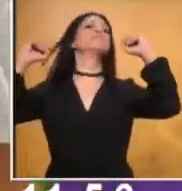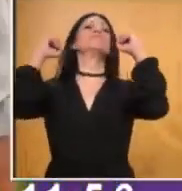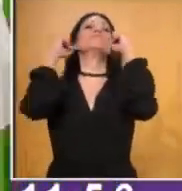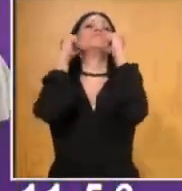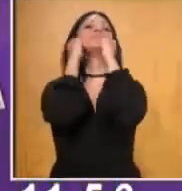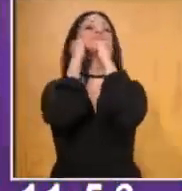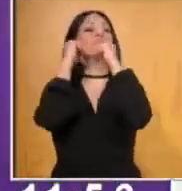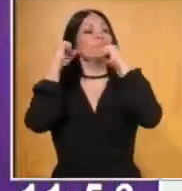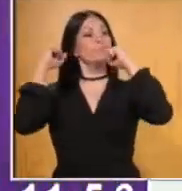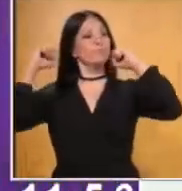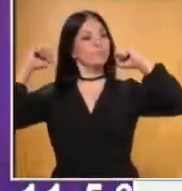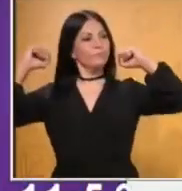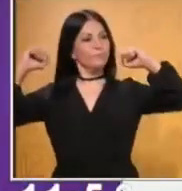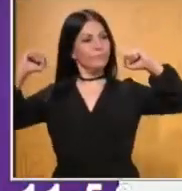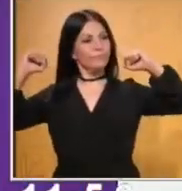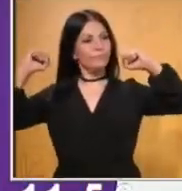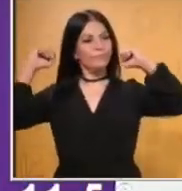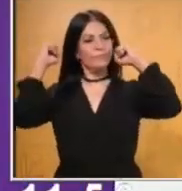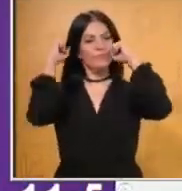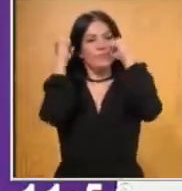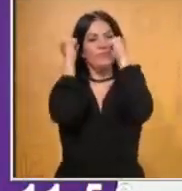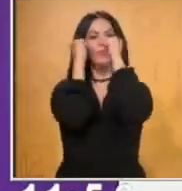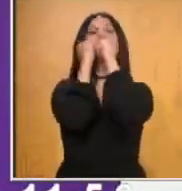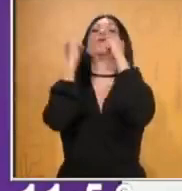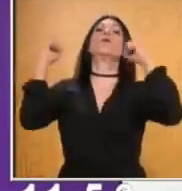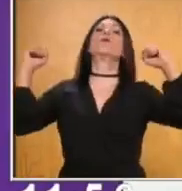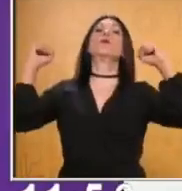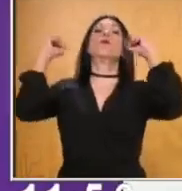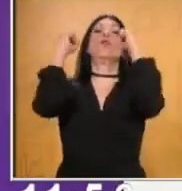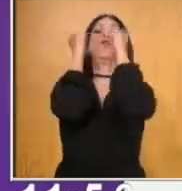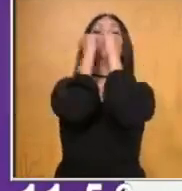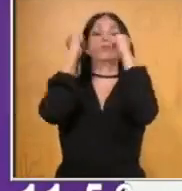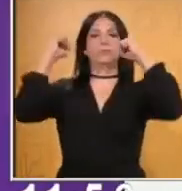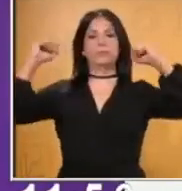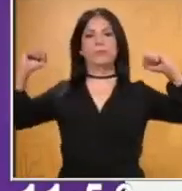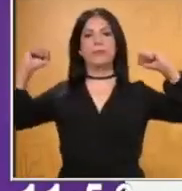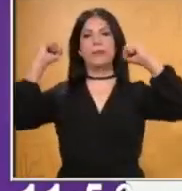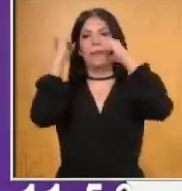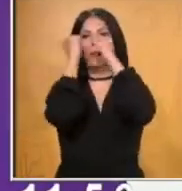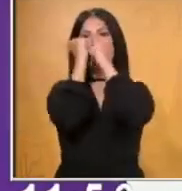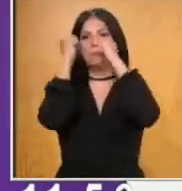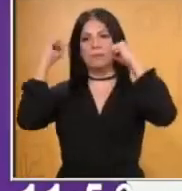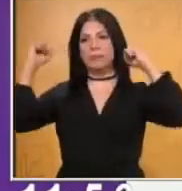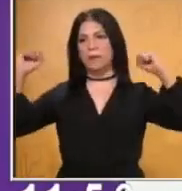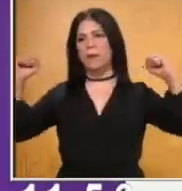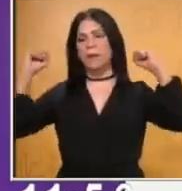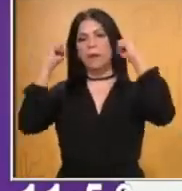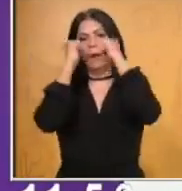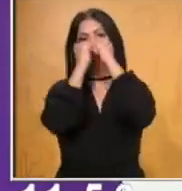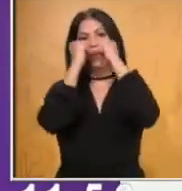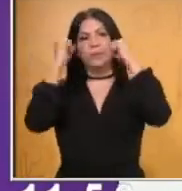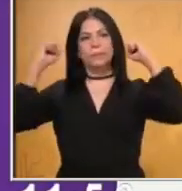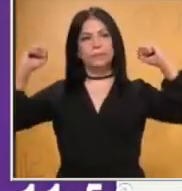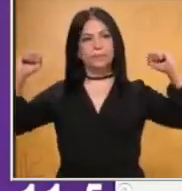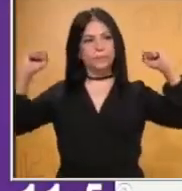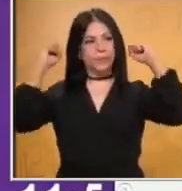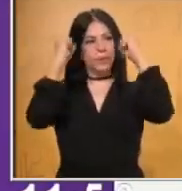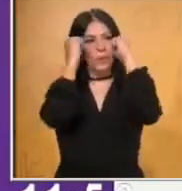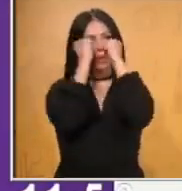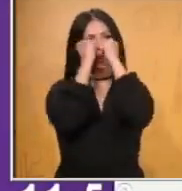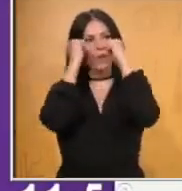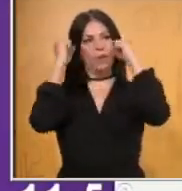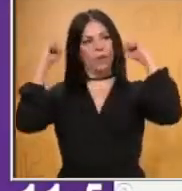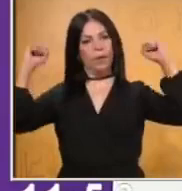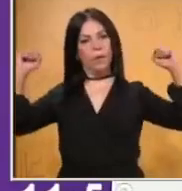cerrar y abrir. 10 veces. 1, 2, 3, 4,